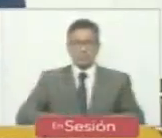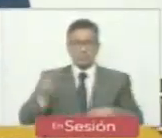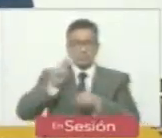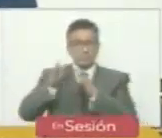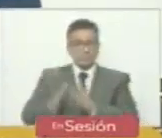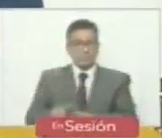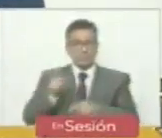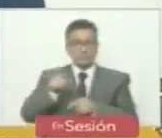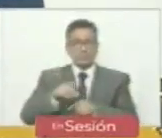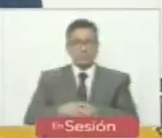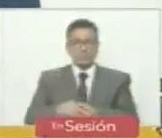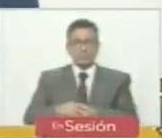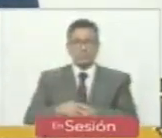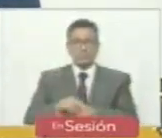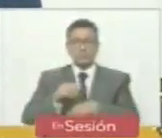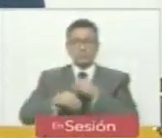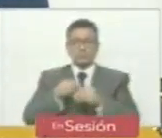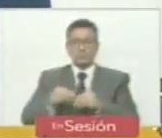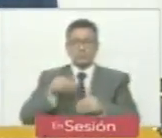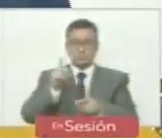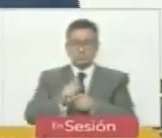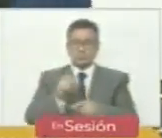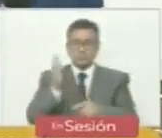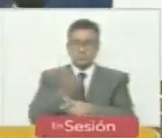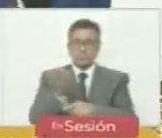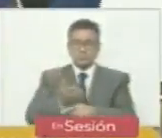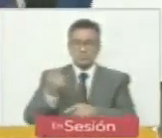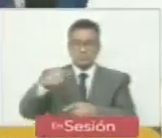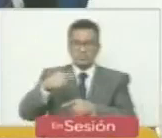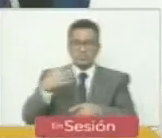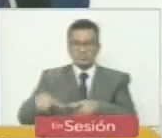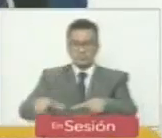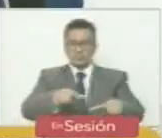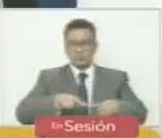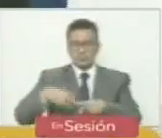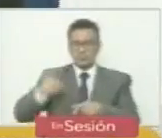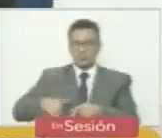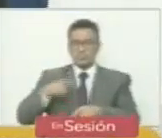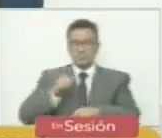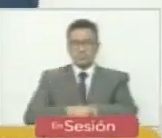venezolanos y venezolanas los que están siendo violados en territorio argentino en estos momentos?